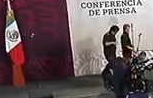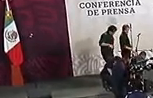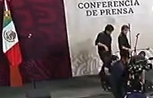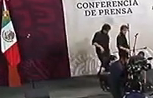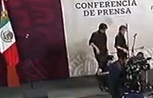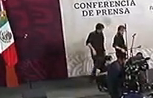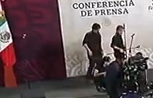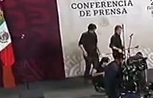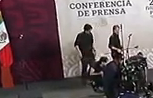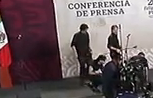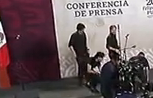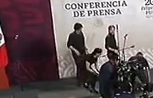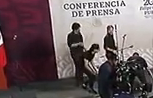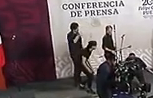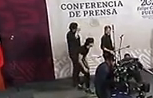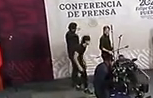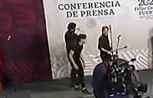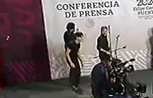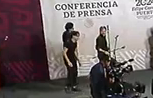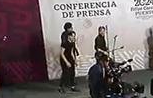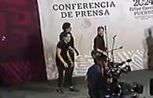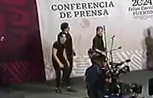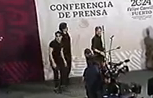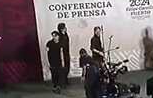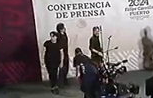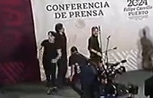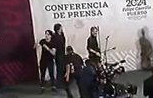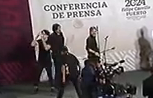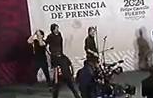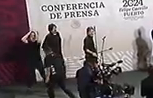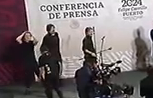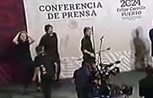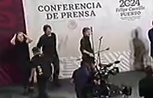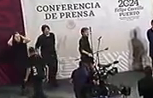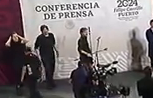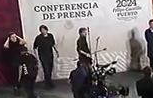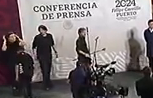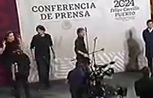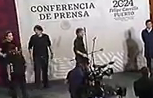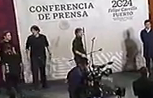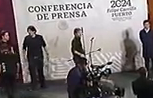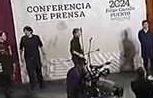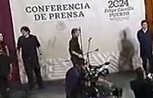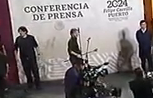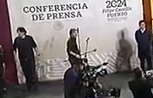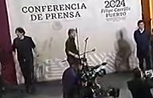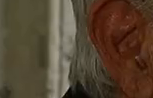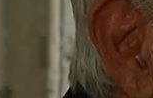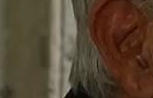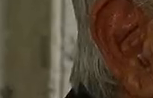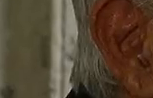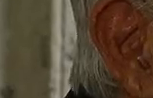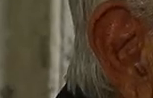por favor. Con ese gran corazón que tiene, una foto. Si quieren, ahí.